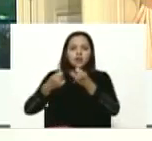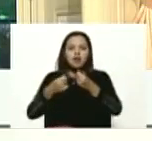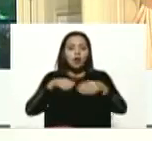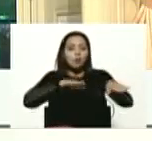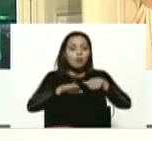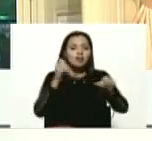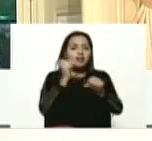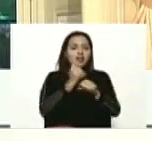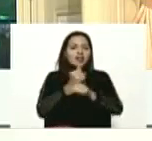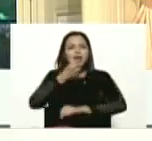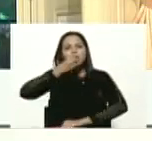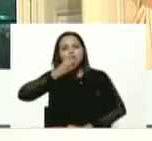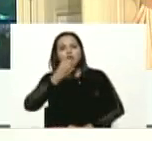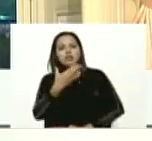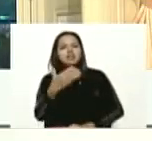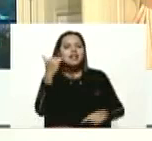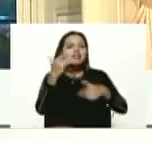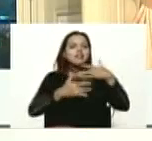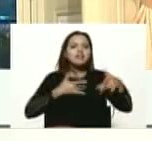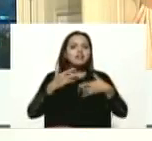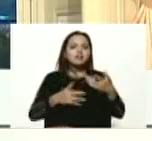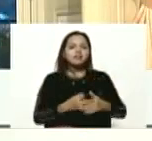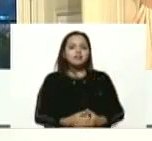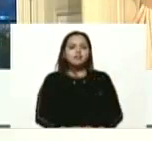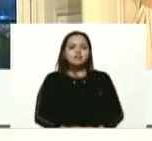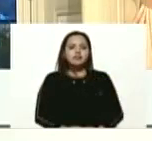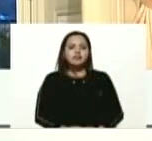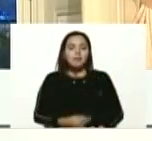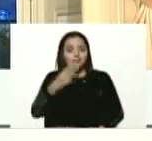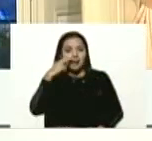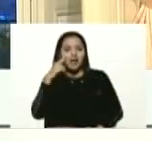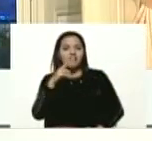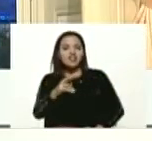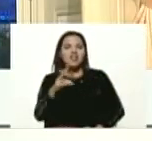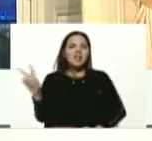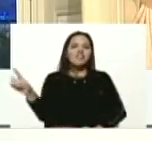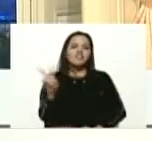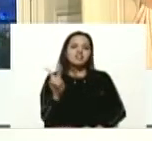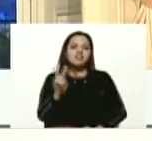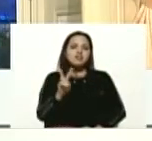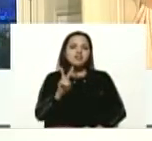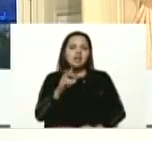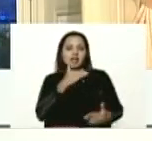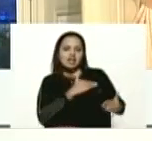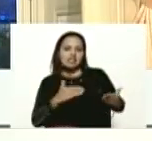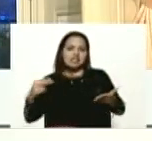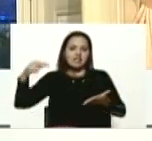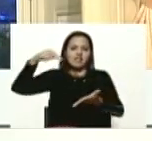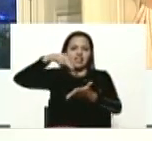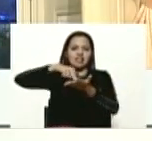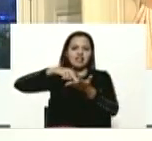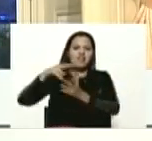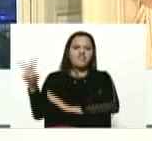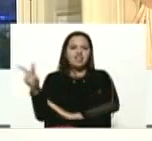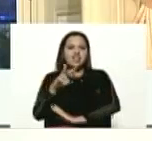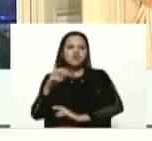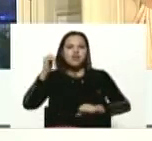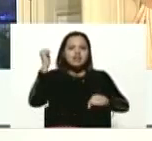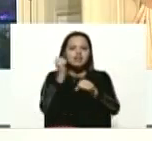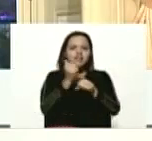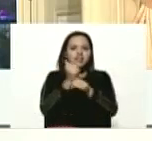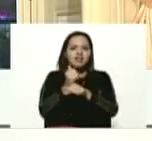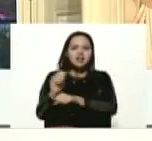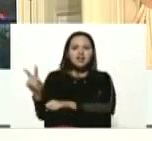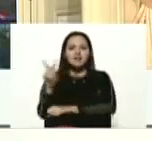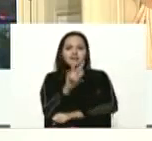productiva, qué bonita jornada para ver a la Venezuela que se levanta, a la Venezuela que trabaja, a